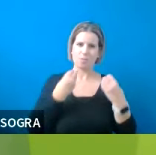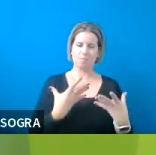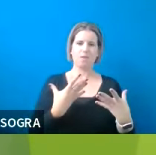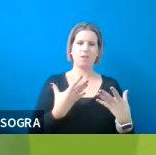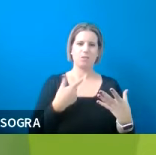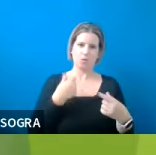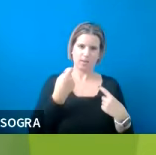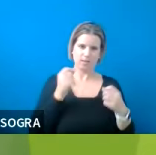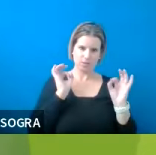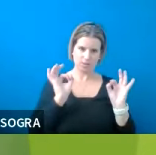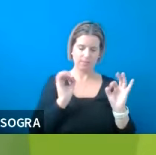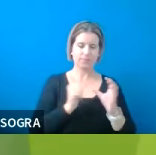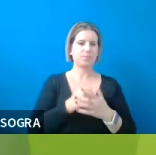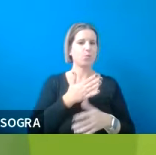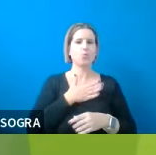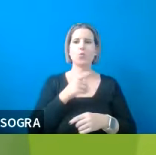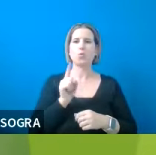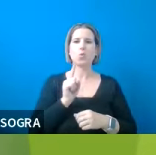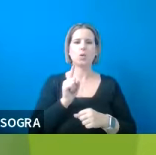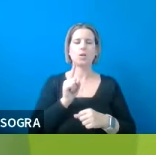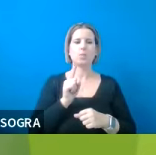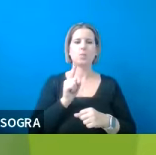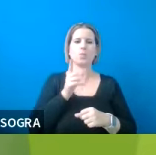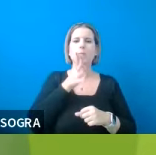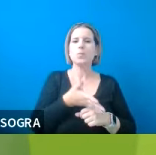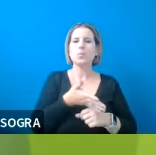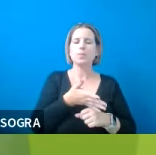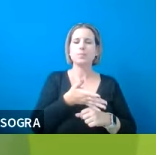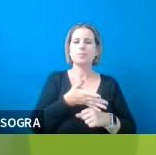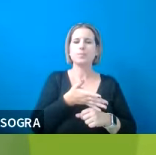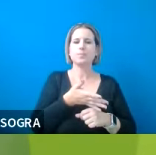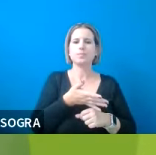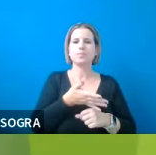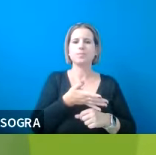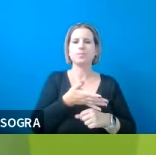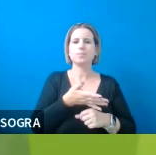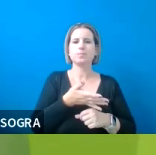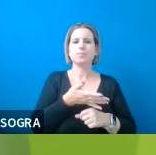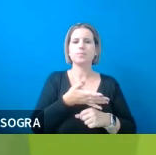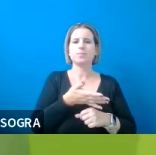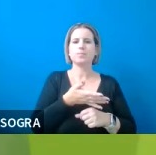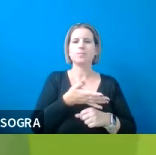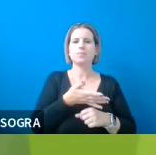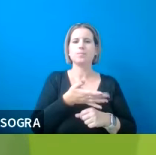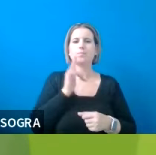necesito. Yo no quiero, porque cuando llego a